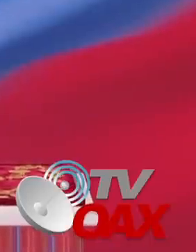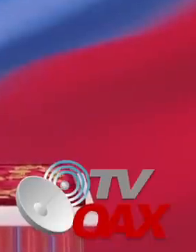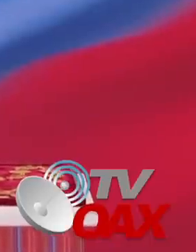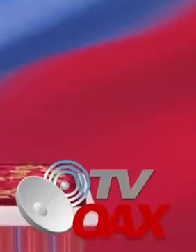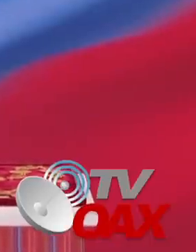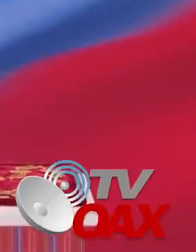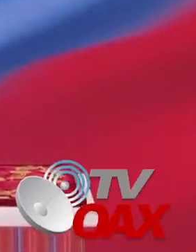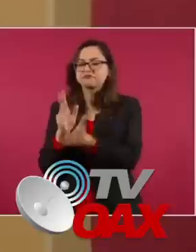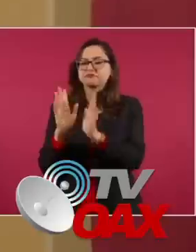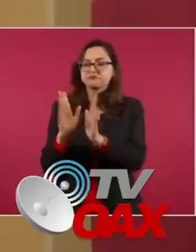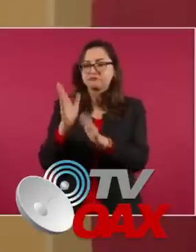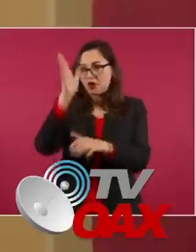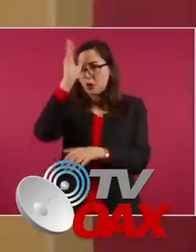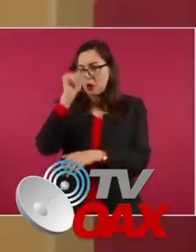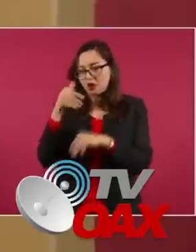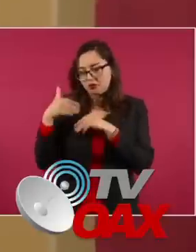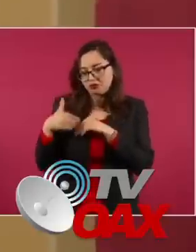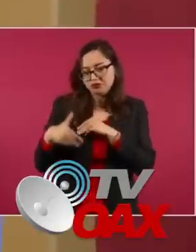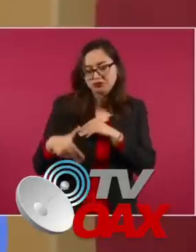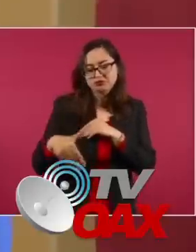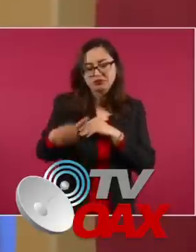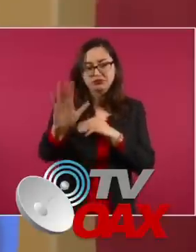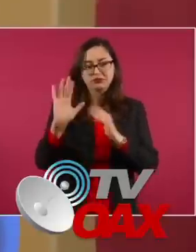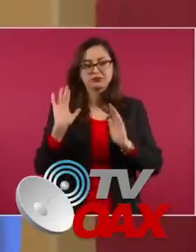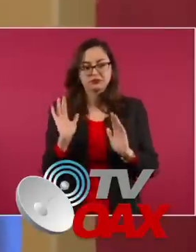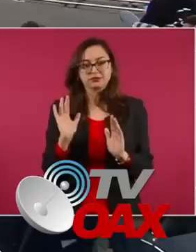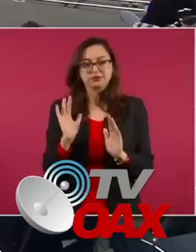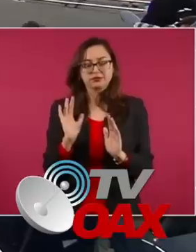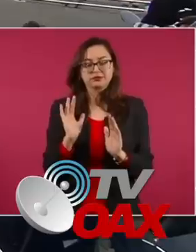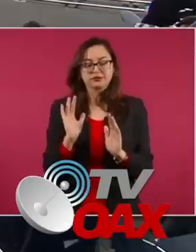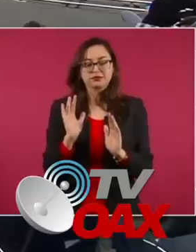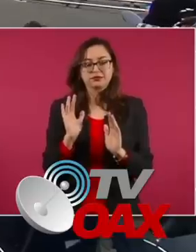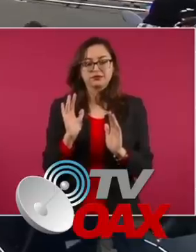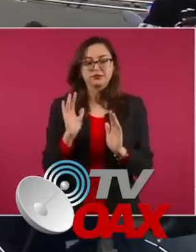tenían plantas nucleares